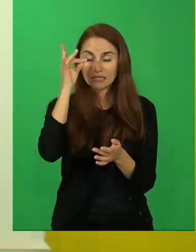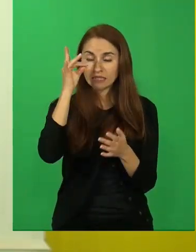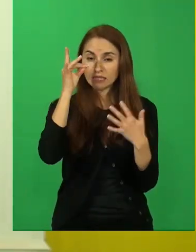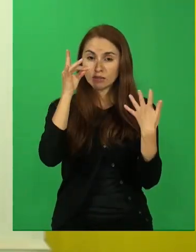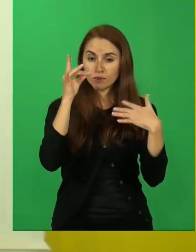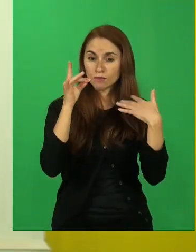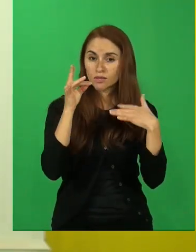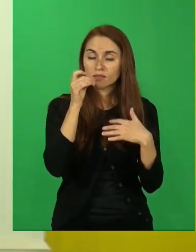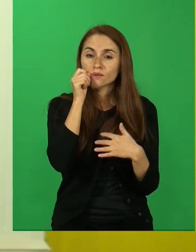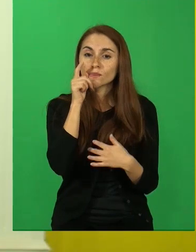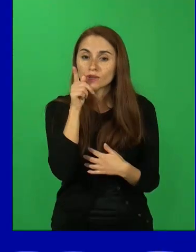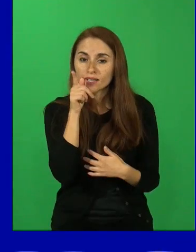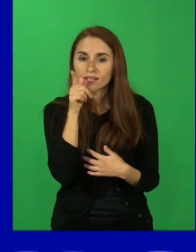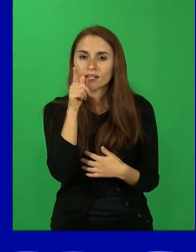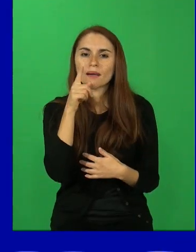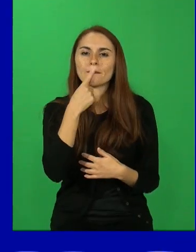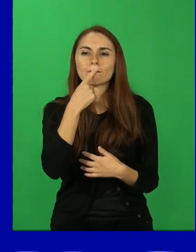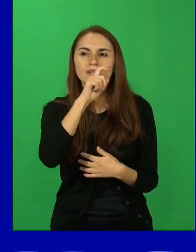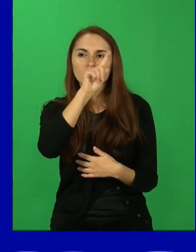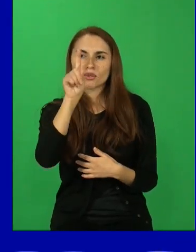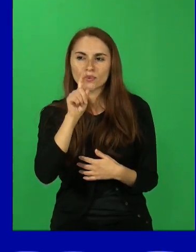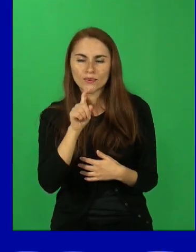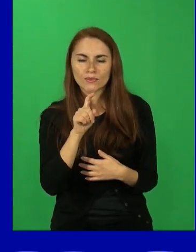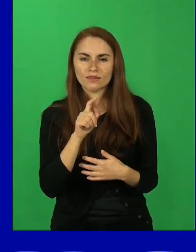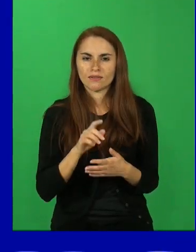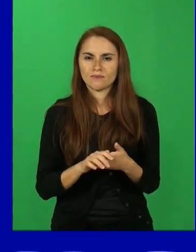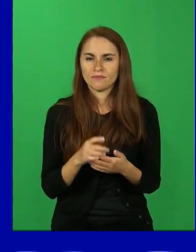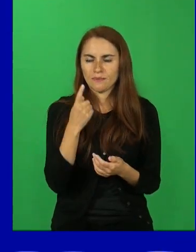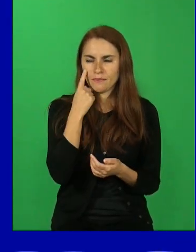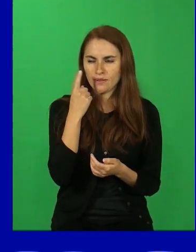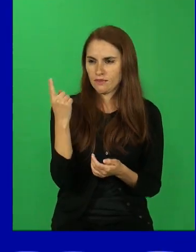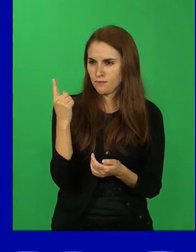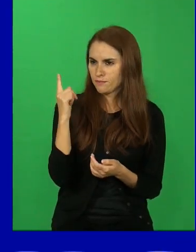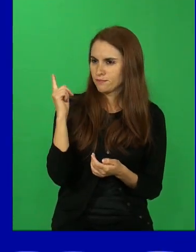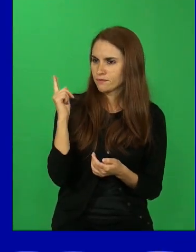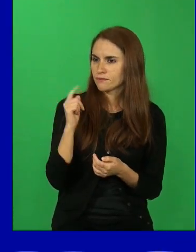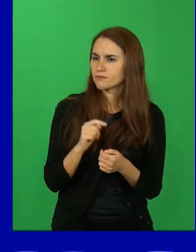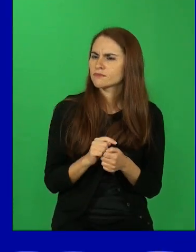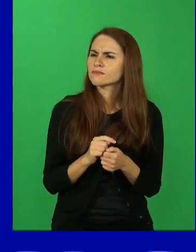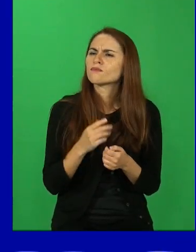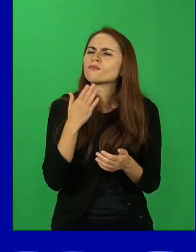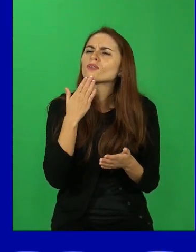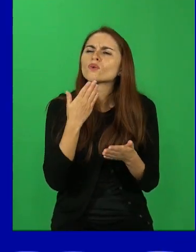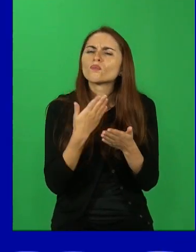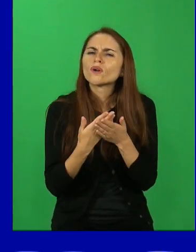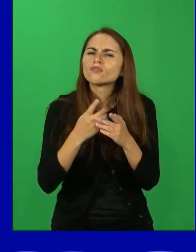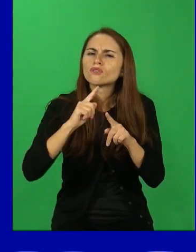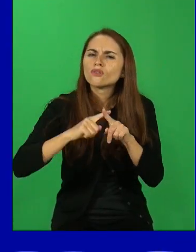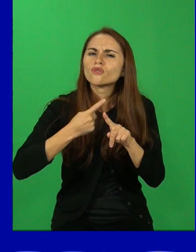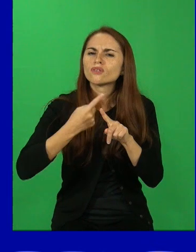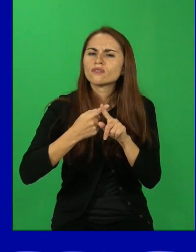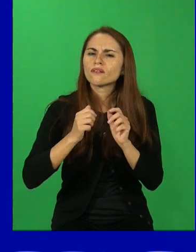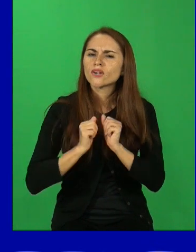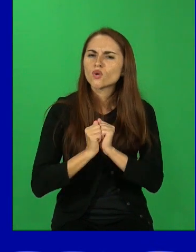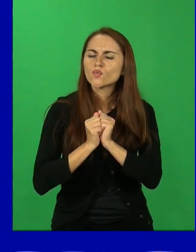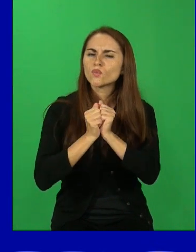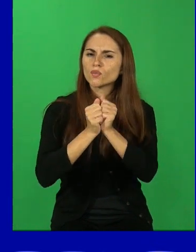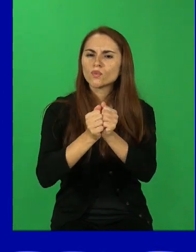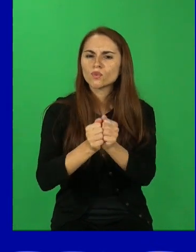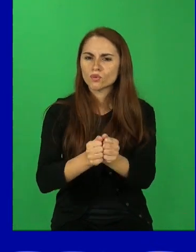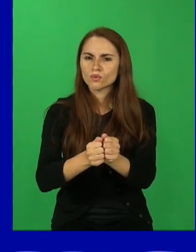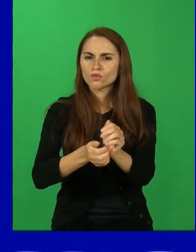para reconocerlo es la pregunta. Mira, dice, ¿cuándo salen los 3 buses juntos